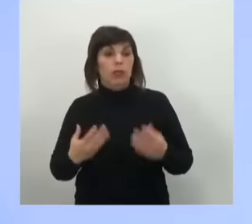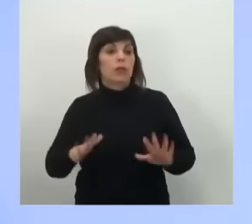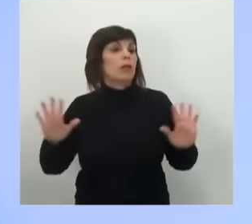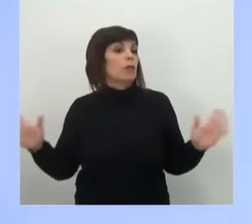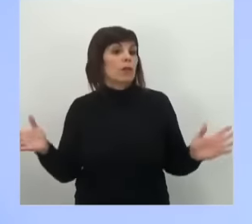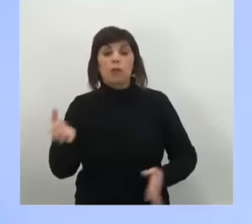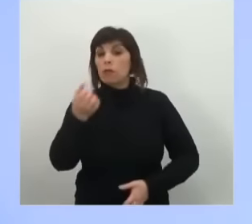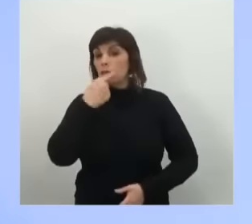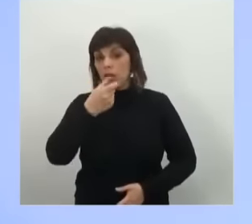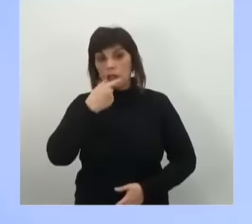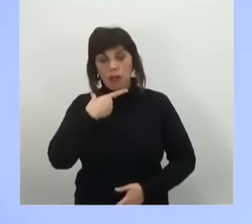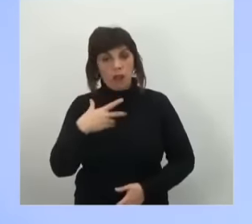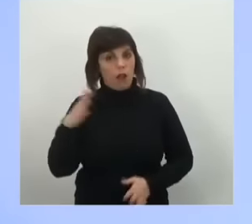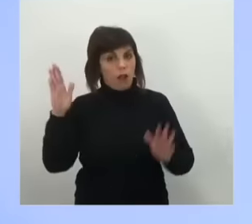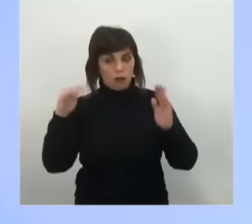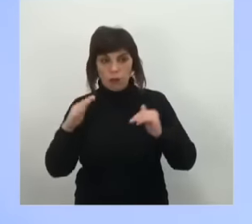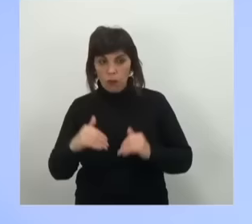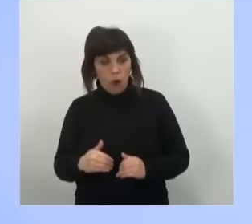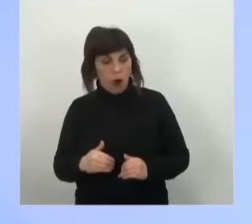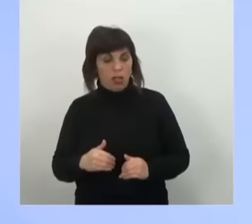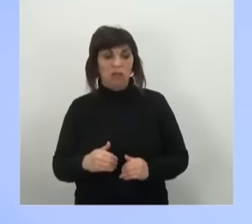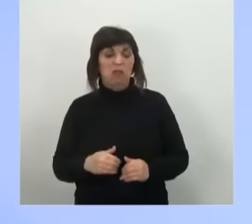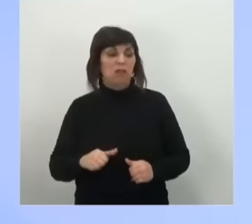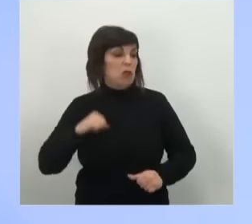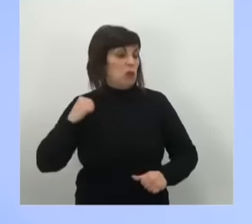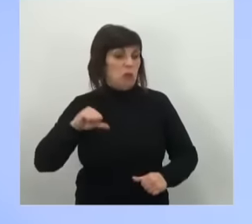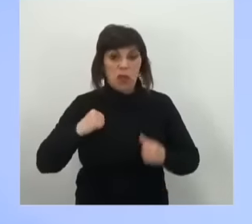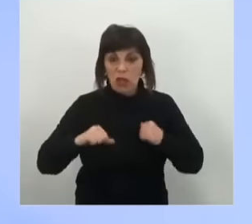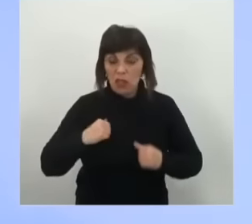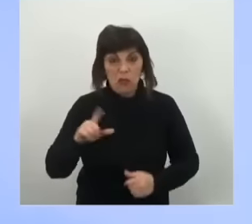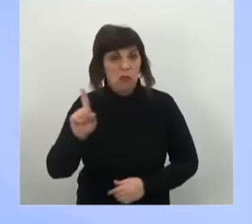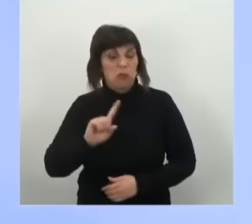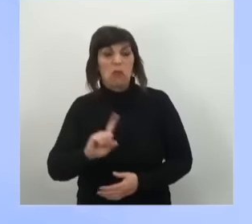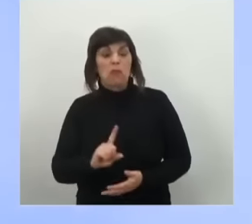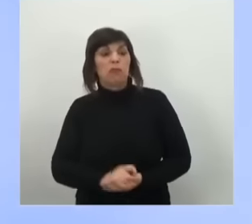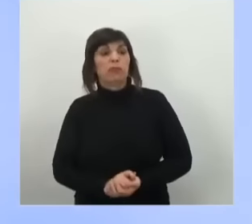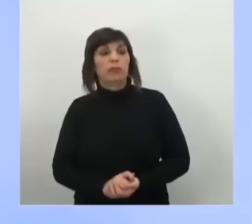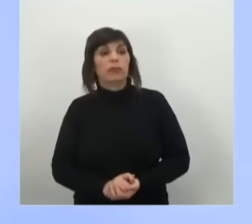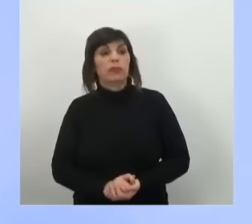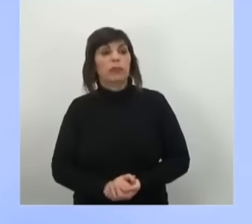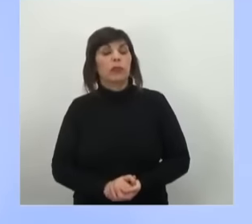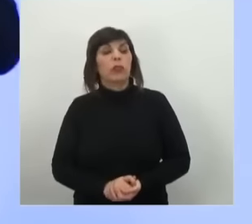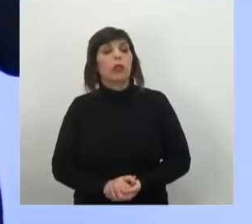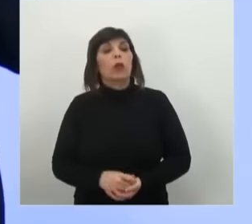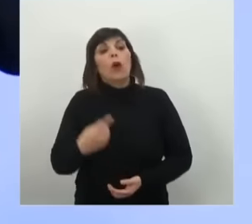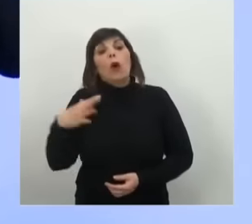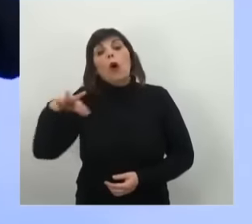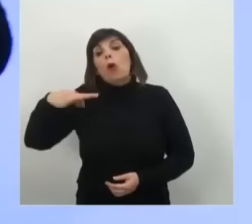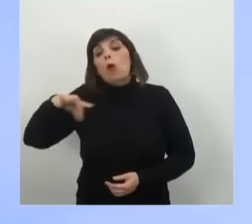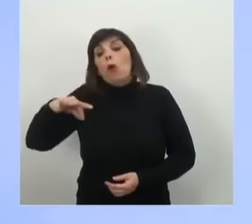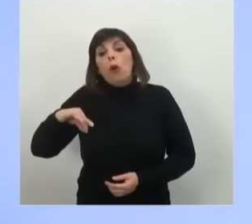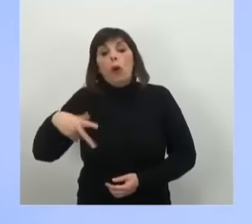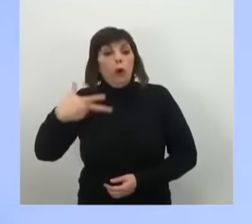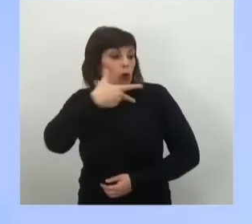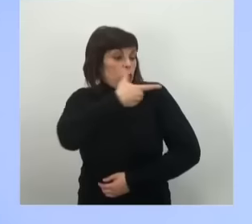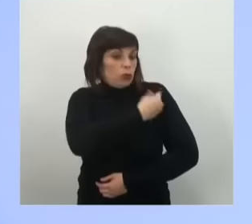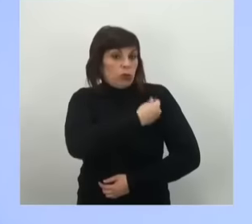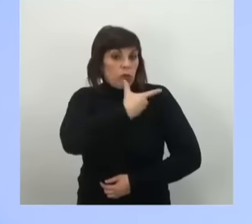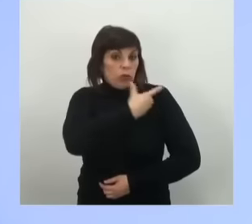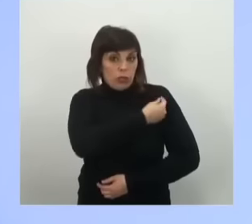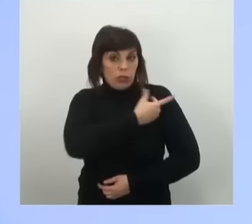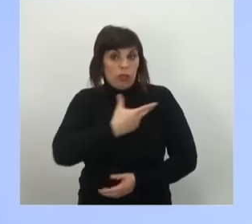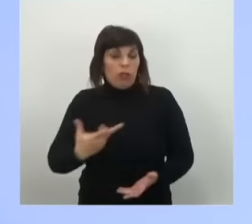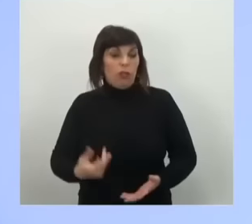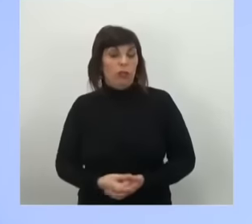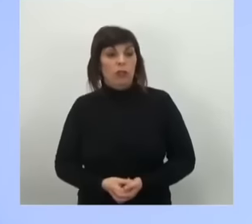medicina para lo que tienes no hay operación no hay absolutamente nada Lo único que tenemos uno de mis infecciones que eso lo que va a hacer es